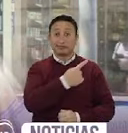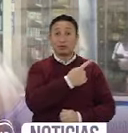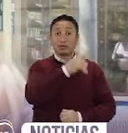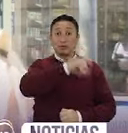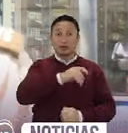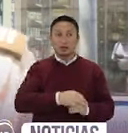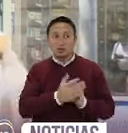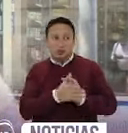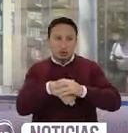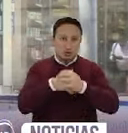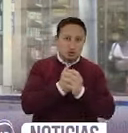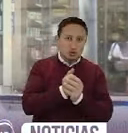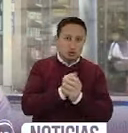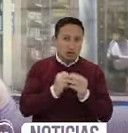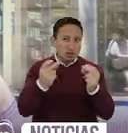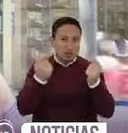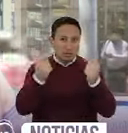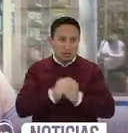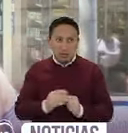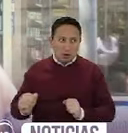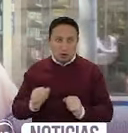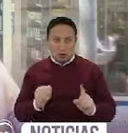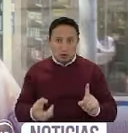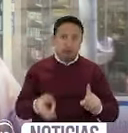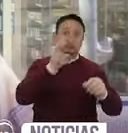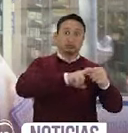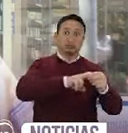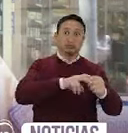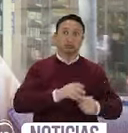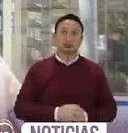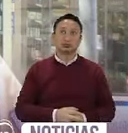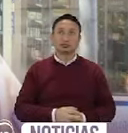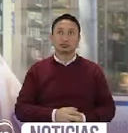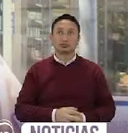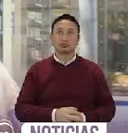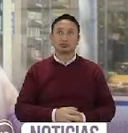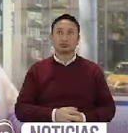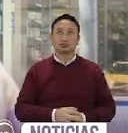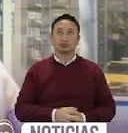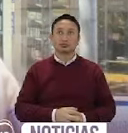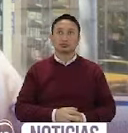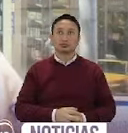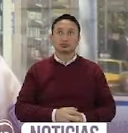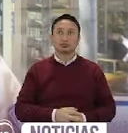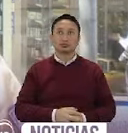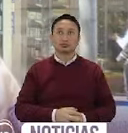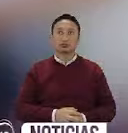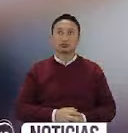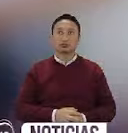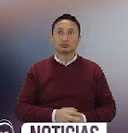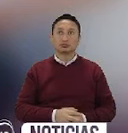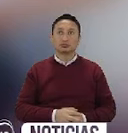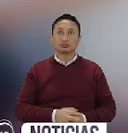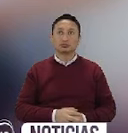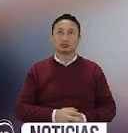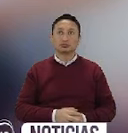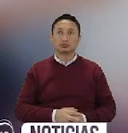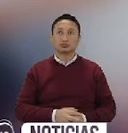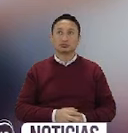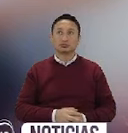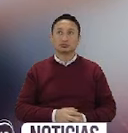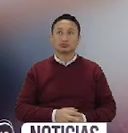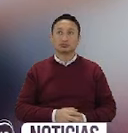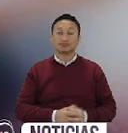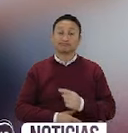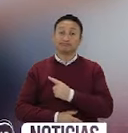sujetos actúan en la manera, al momento que paran a coger los pasajeros o en los semáforos, se suben en precipitada carrera. Mientras tanto, esta